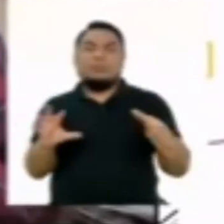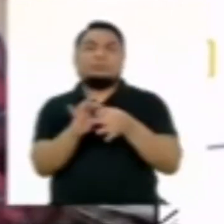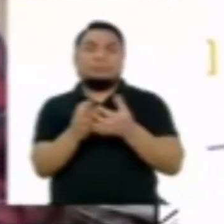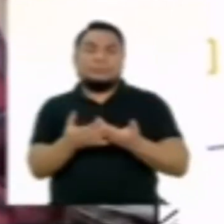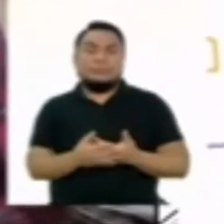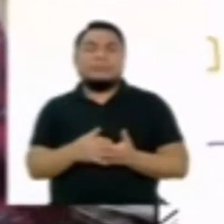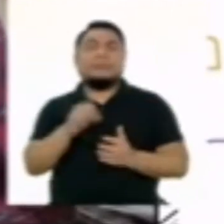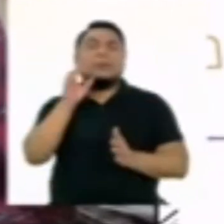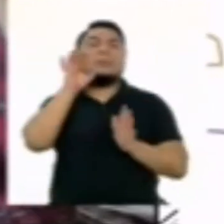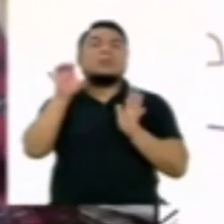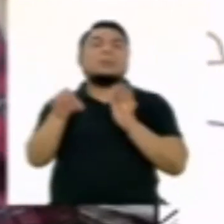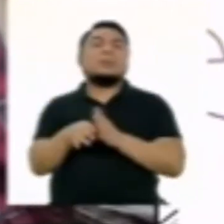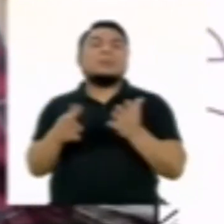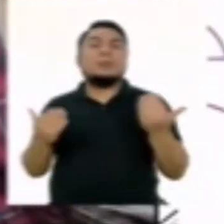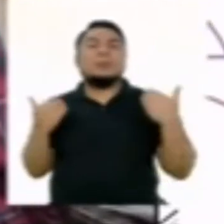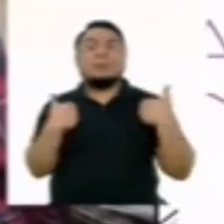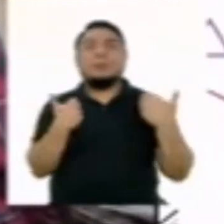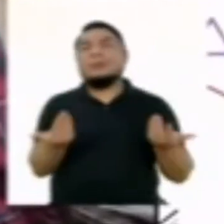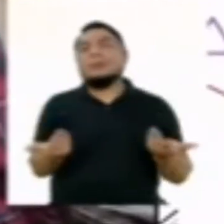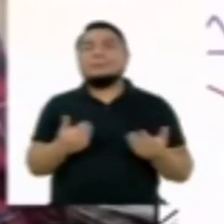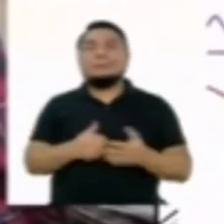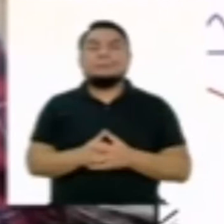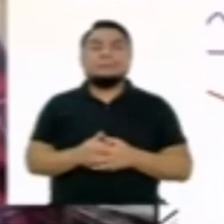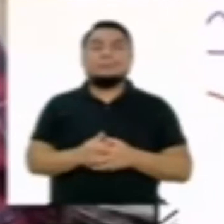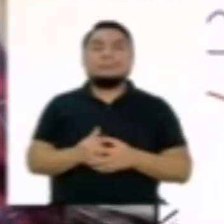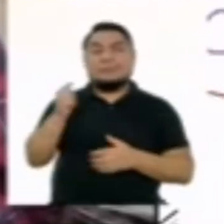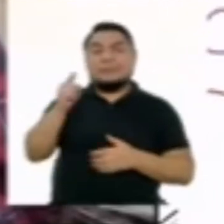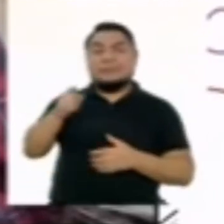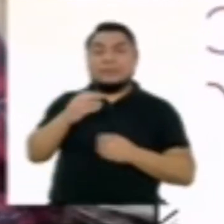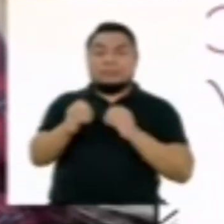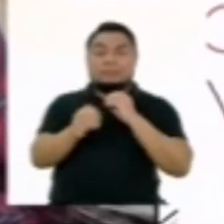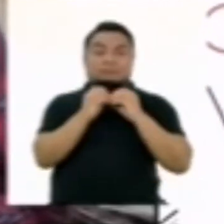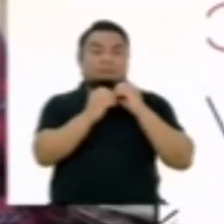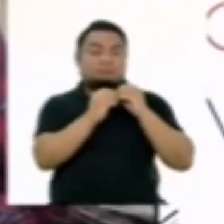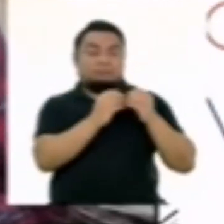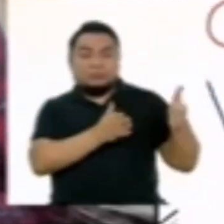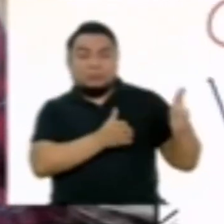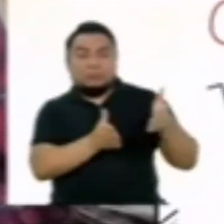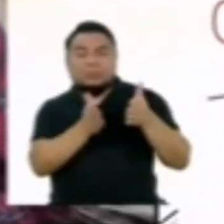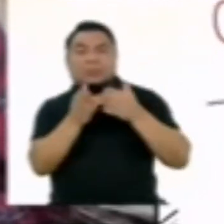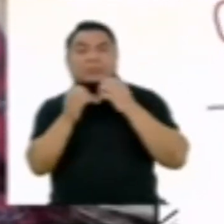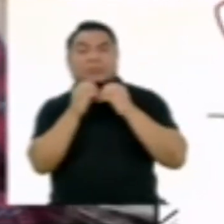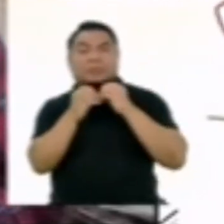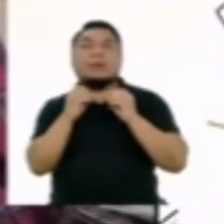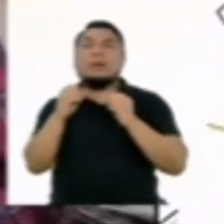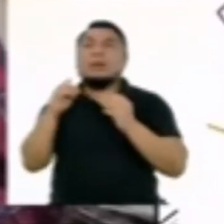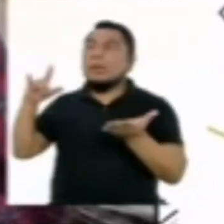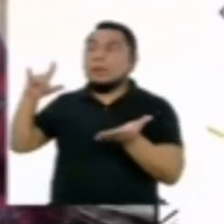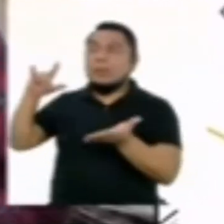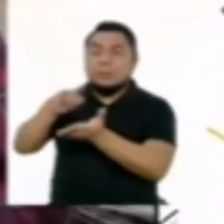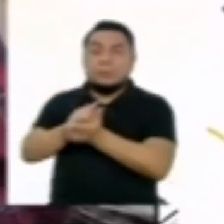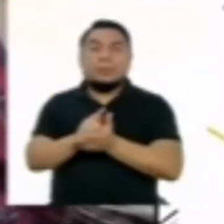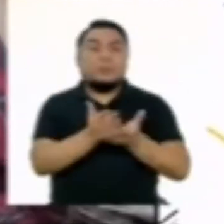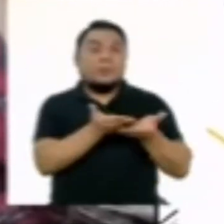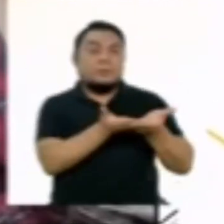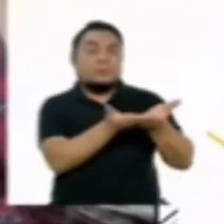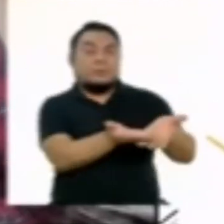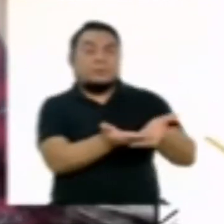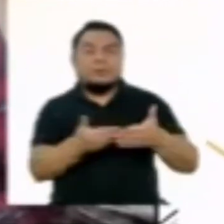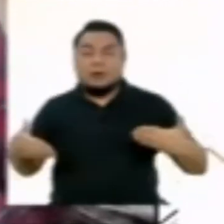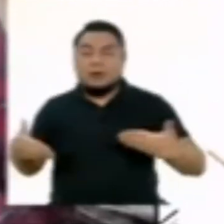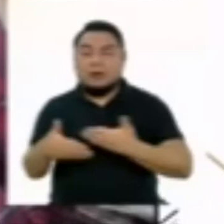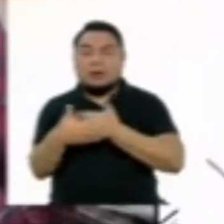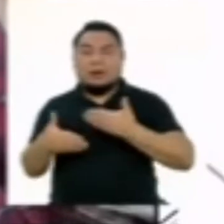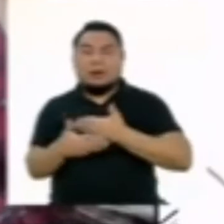interconectado. Por ejemplo, tenemos que tener infraestructuras como aeropuertos, puertos y